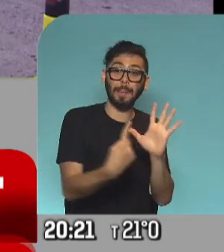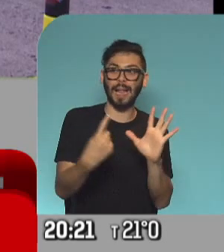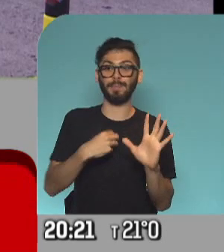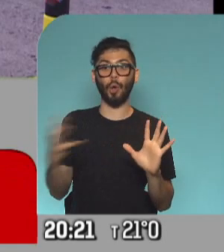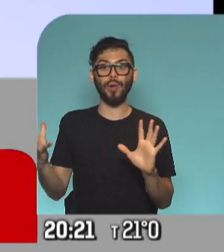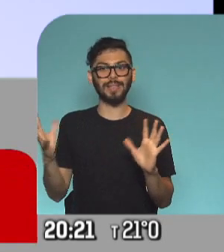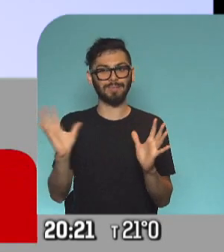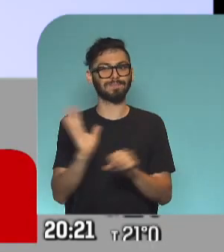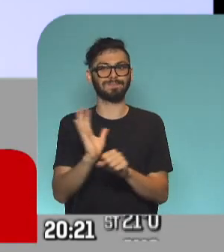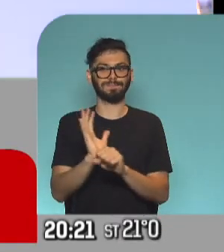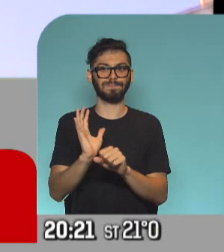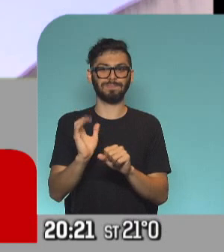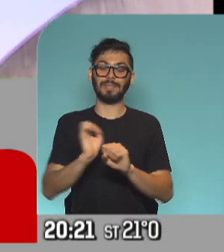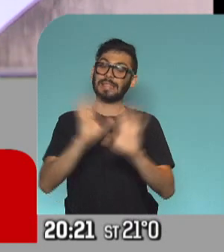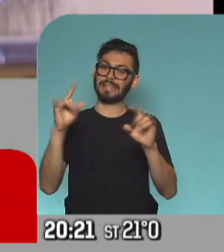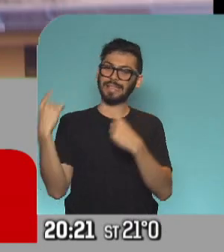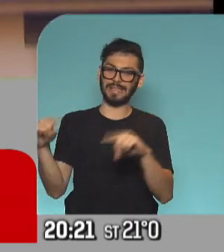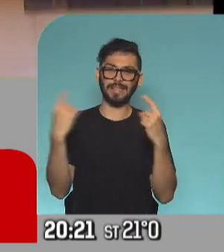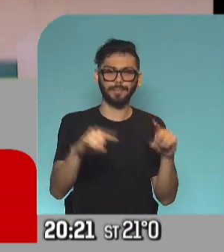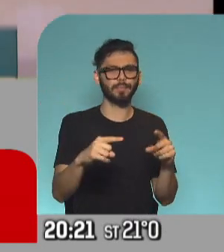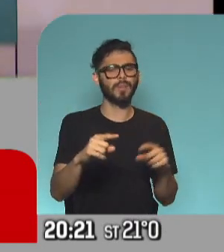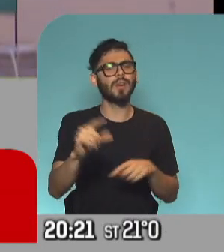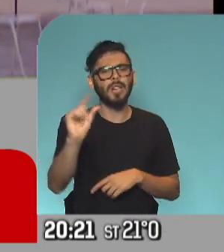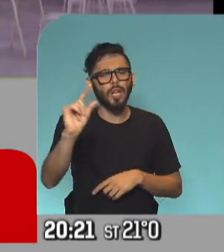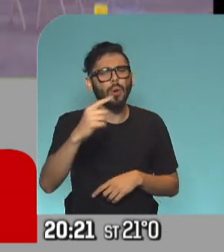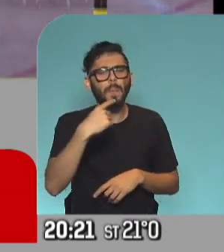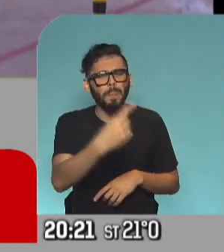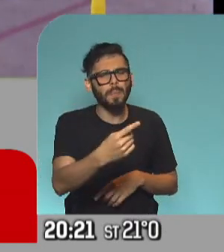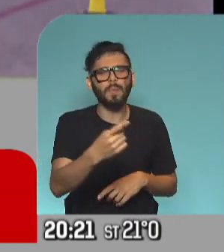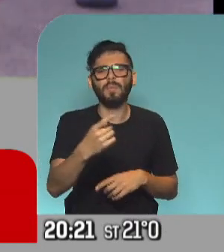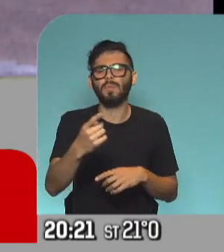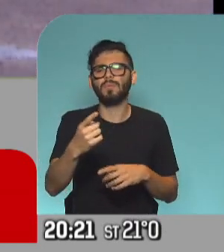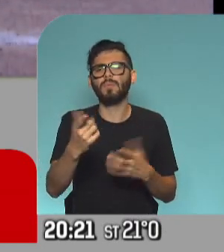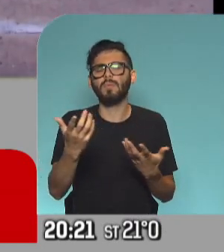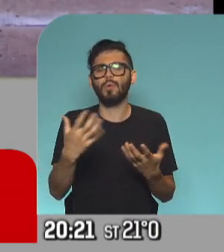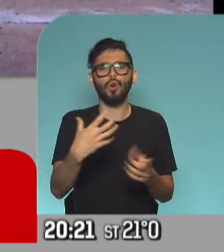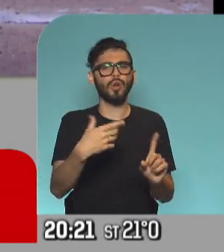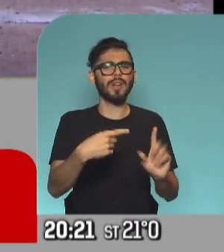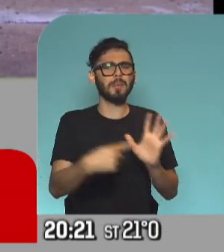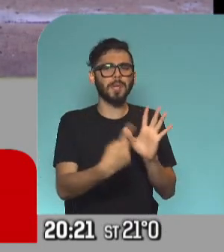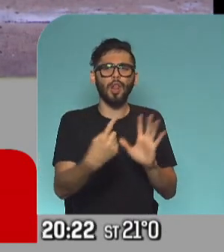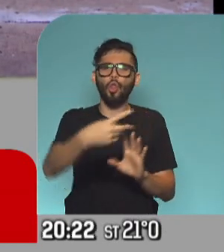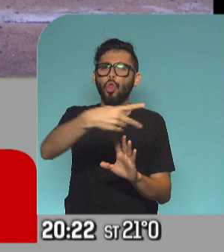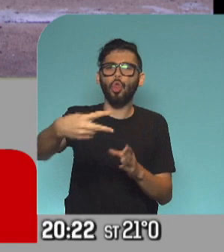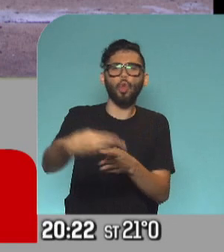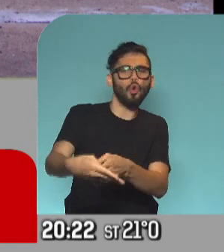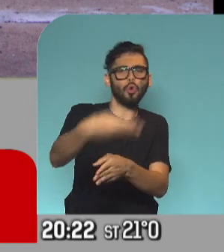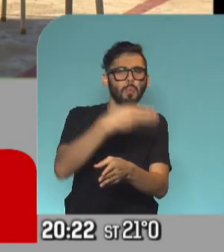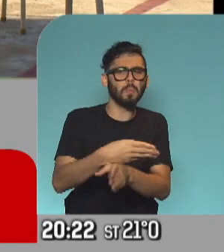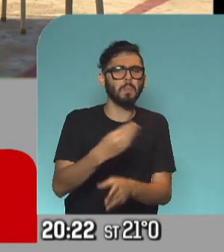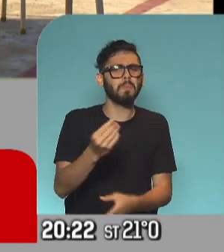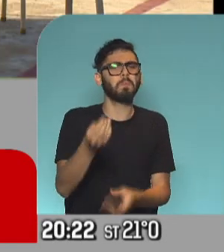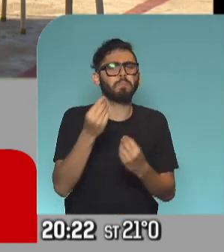respondés por qué, dónde está el objetivo o por qué la ciudad quiere 2 semanas antes para el 2021,